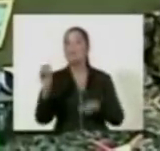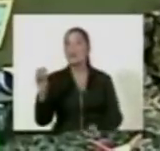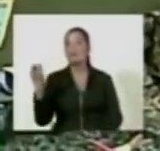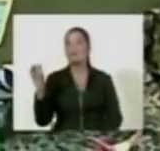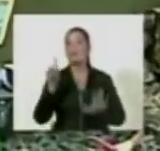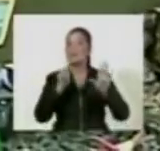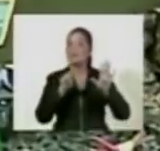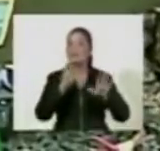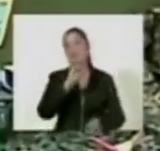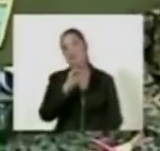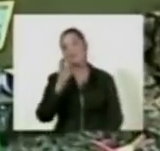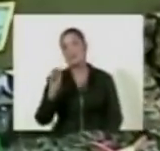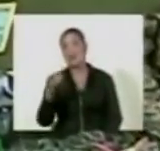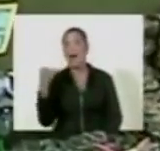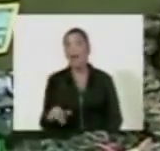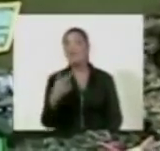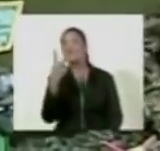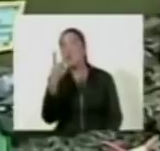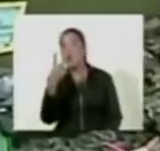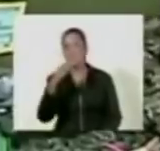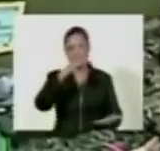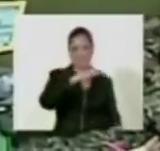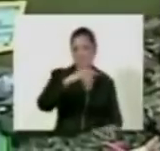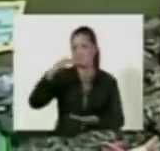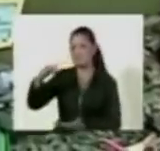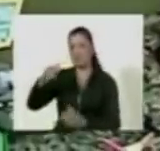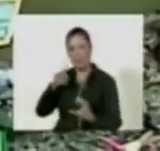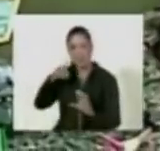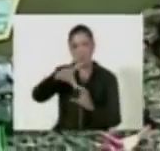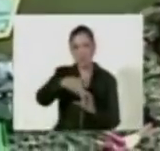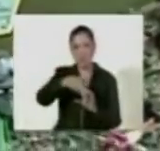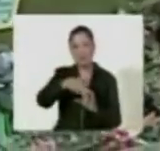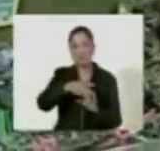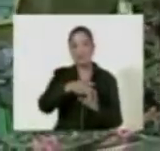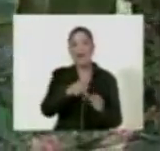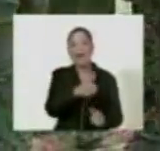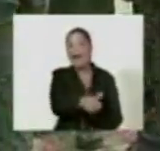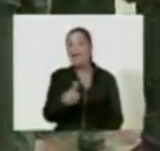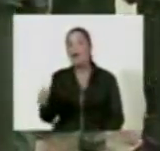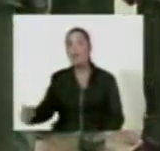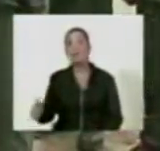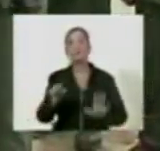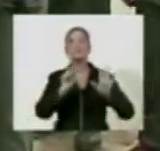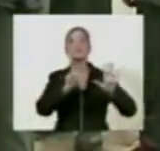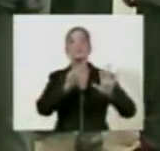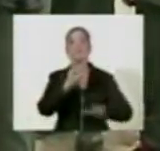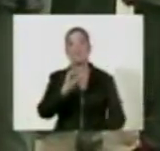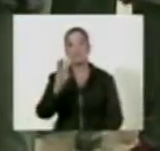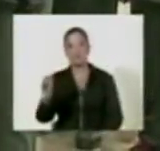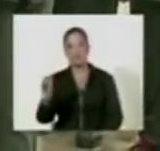y tiene dos tanques de gasoil diésel de 720 litros cada uno. O sea,